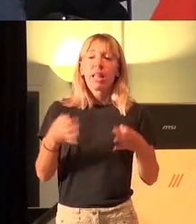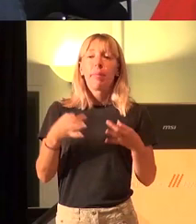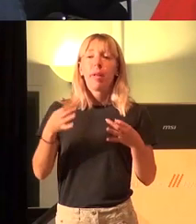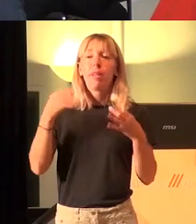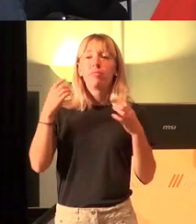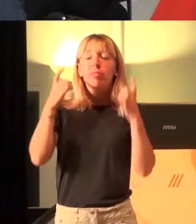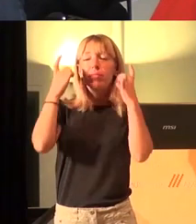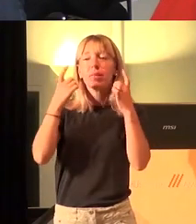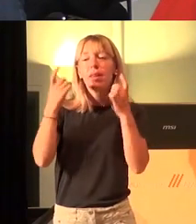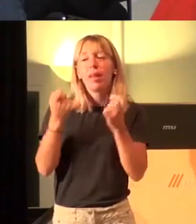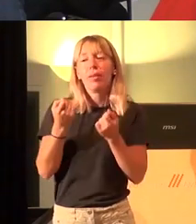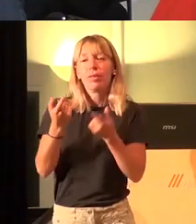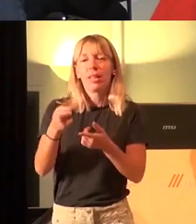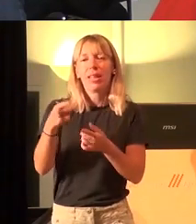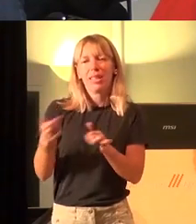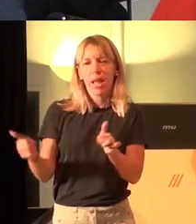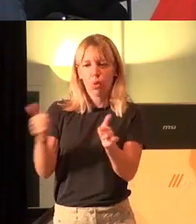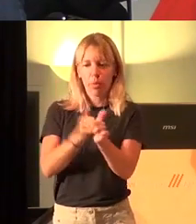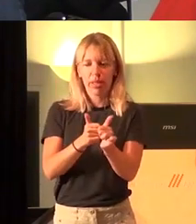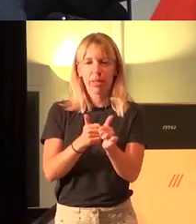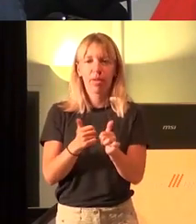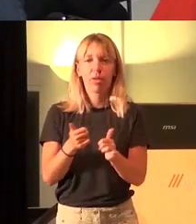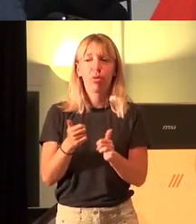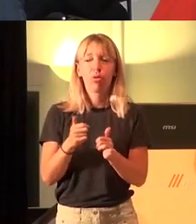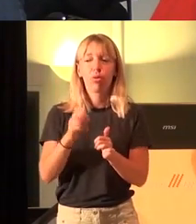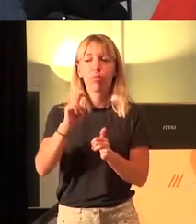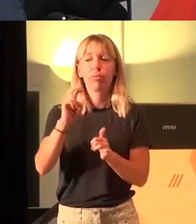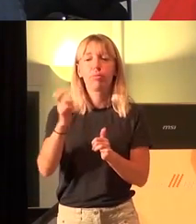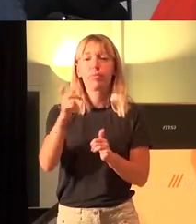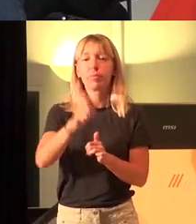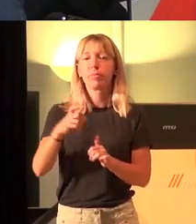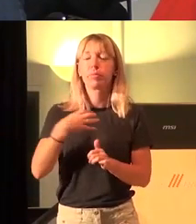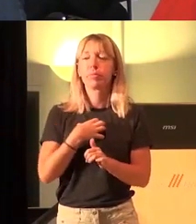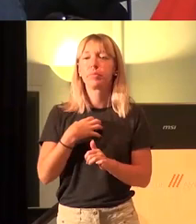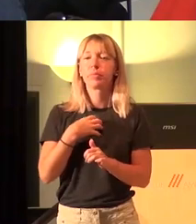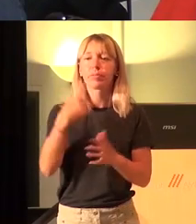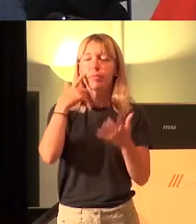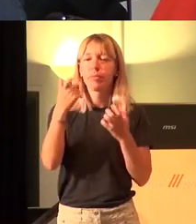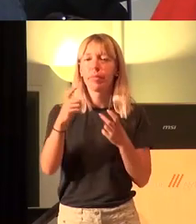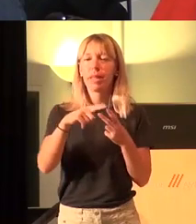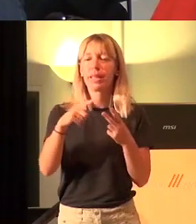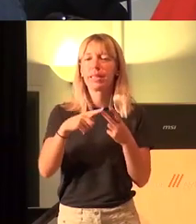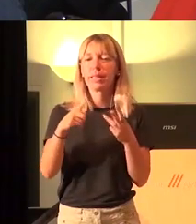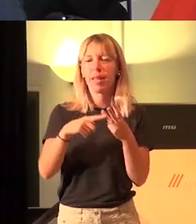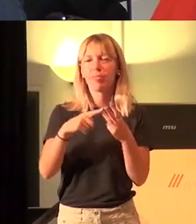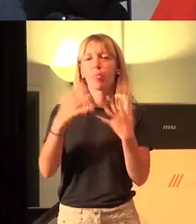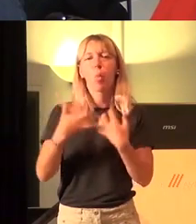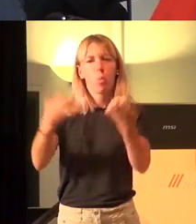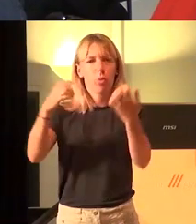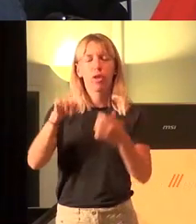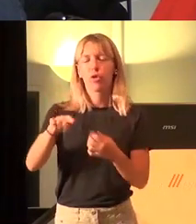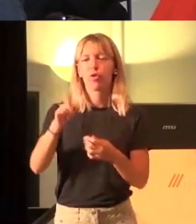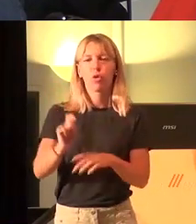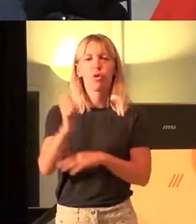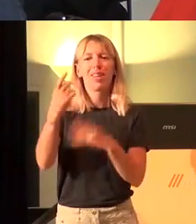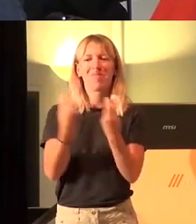intentando aportar ese acompañamiento. Y entonces, además del personal de los artistas, el tercer eje, por supuesto, es el público. Y eso es lo que